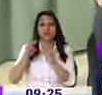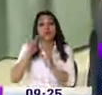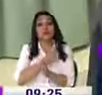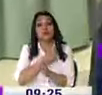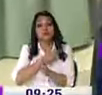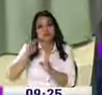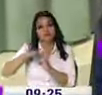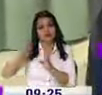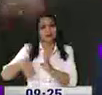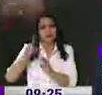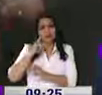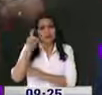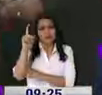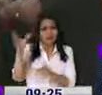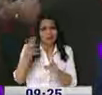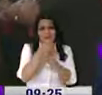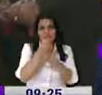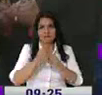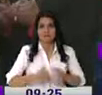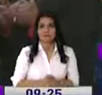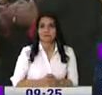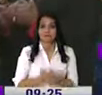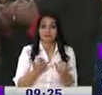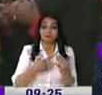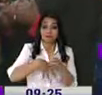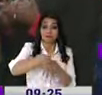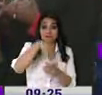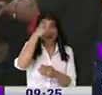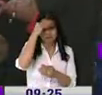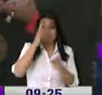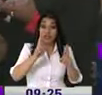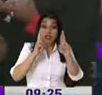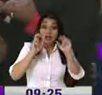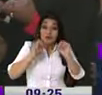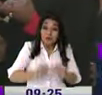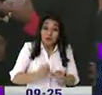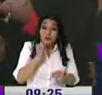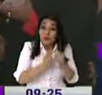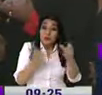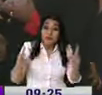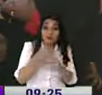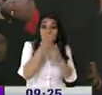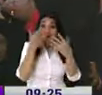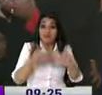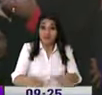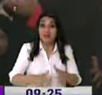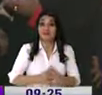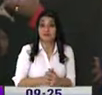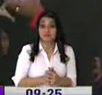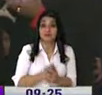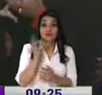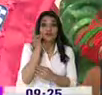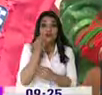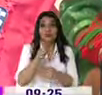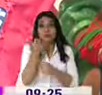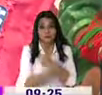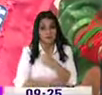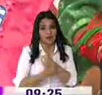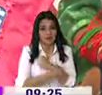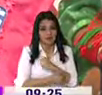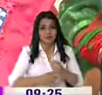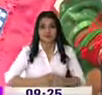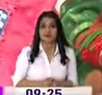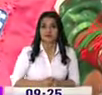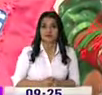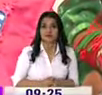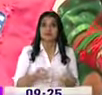ellos sueñan en grande. Estamos emprendiendo con eso y ojalá pudiéramos llegar con la fruta deshidratada al exterior.